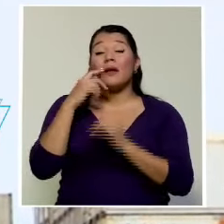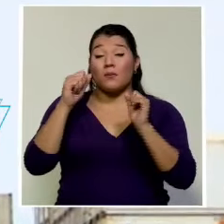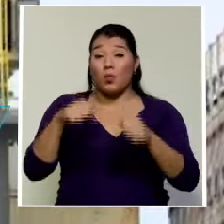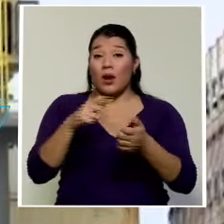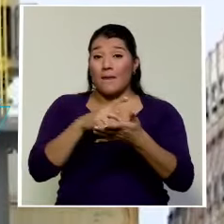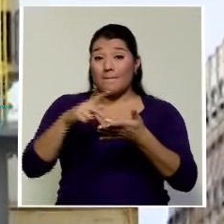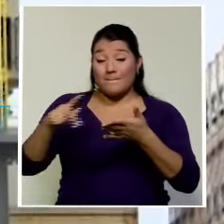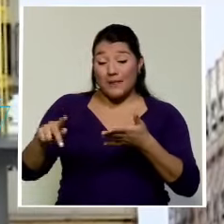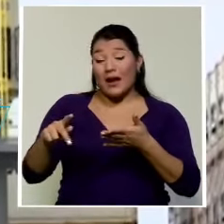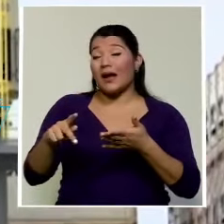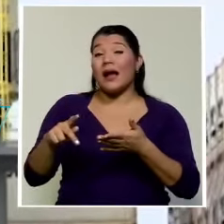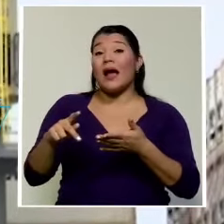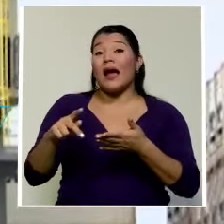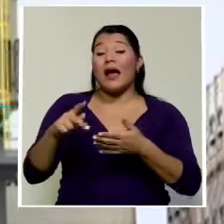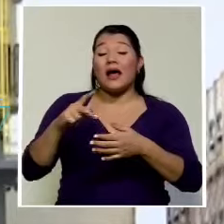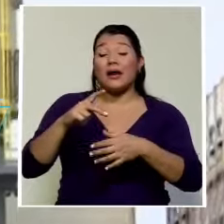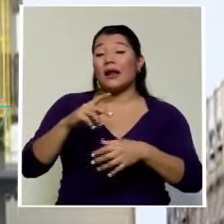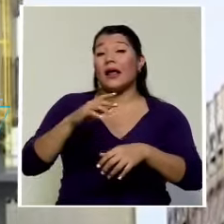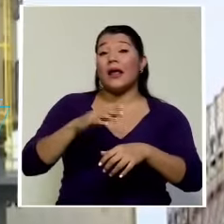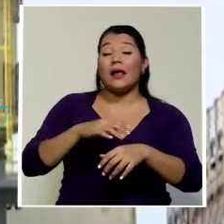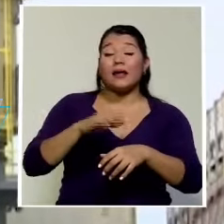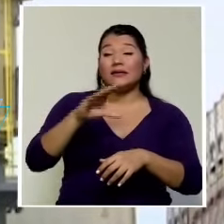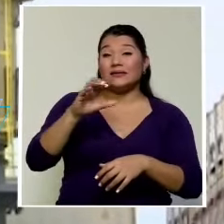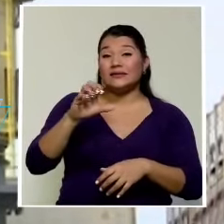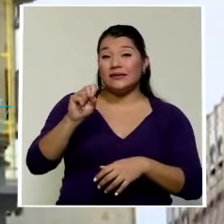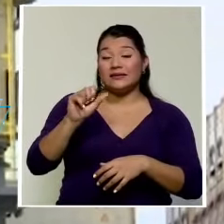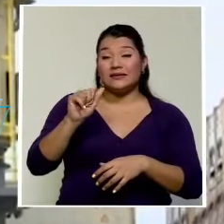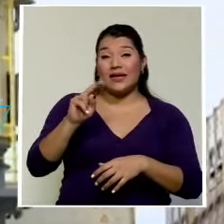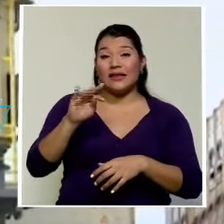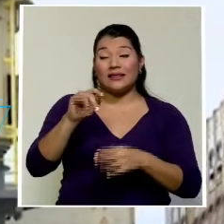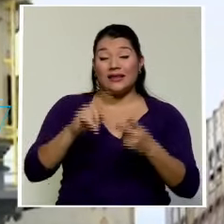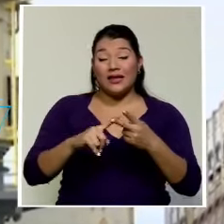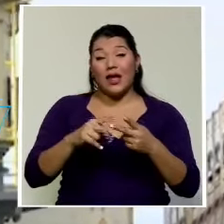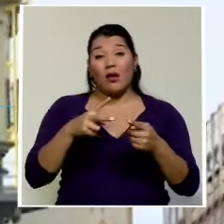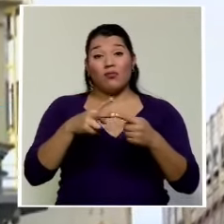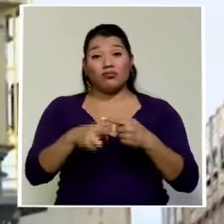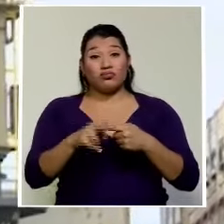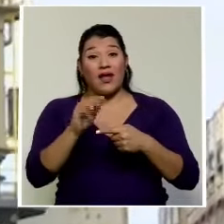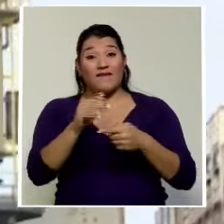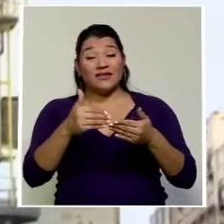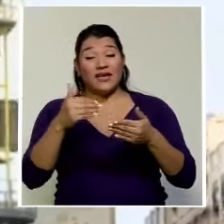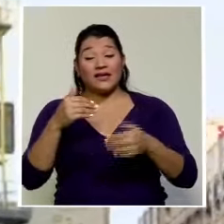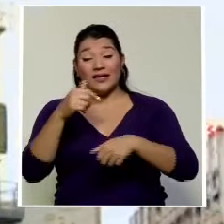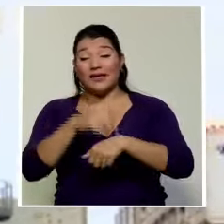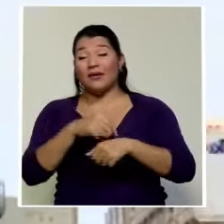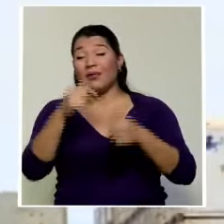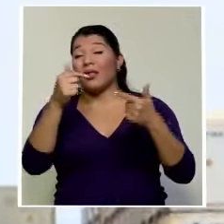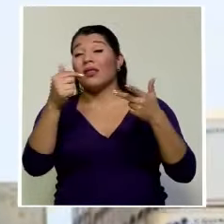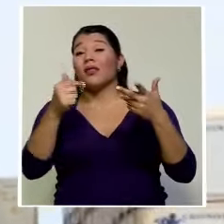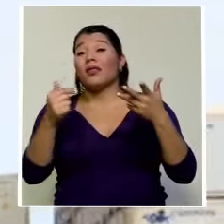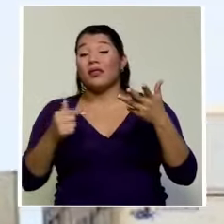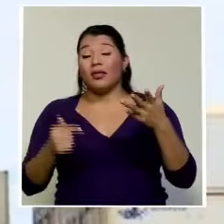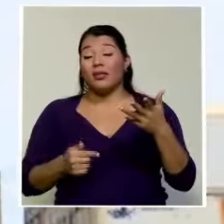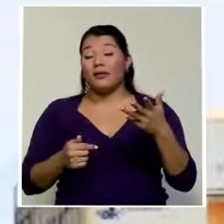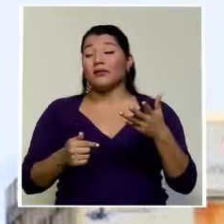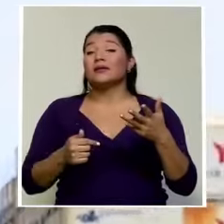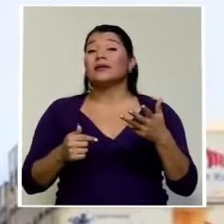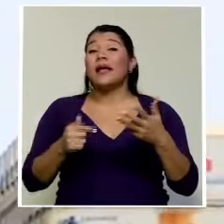el pago de cesantías, preavisos, aguinaldos, vacaciones y bonos de empleados que se acogieron a la movilidad